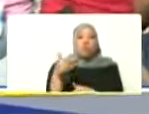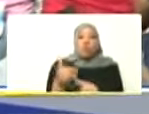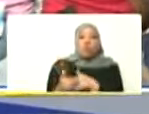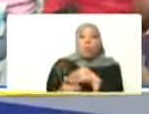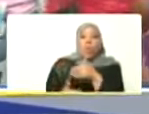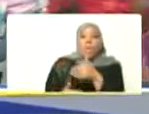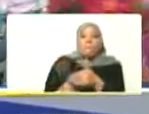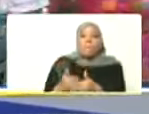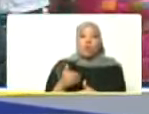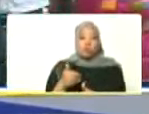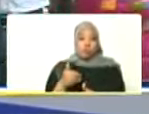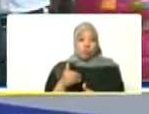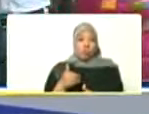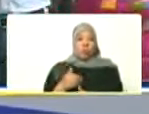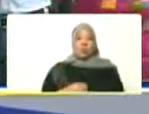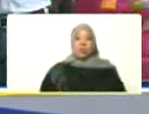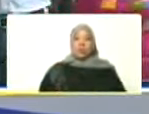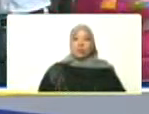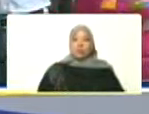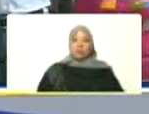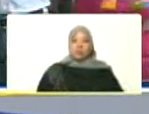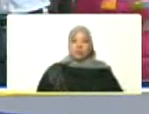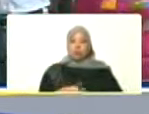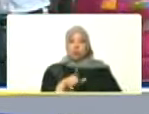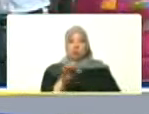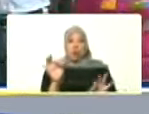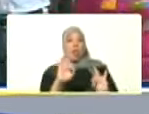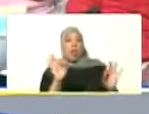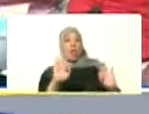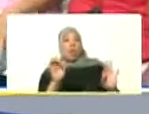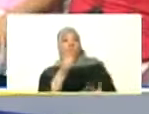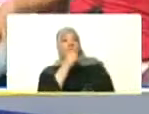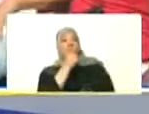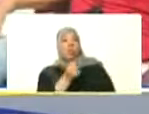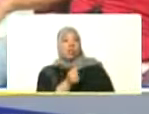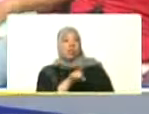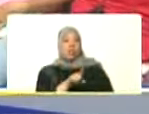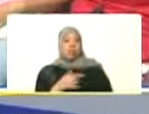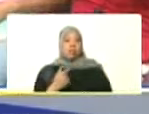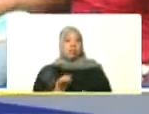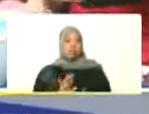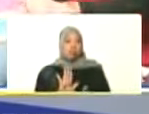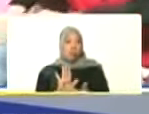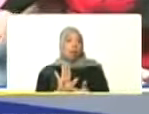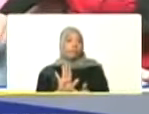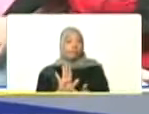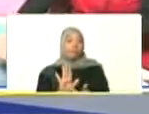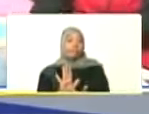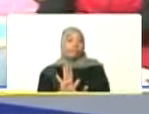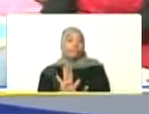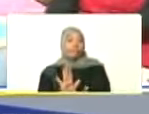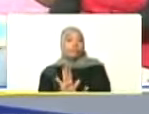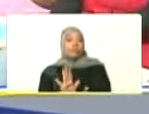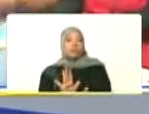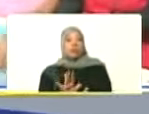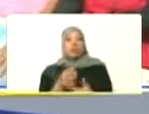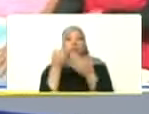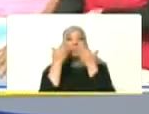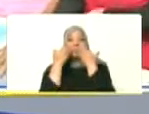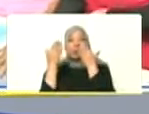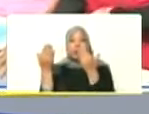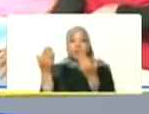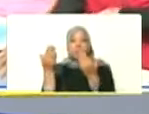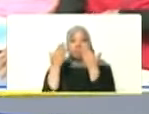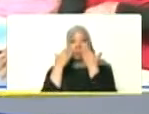ra. Nada más les voy a decir algo sencillo, les voy a mostrar algo. Aquí vamos, mira, mira, mira, mira,